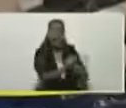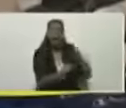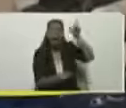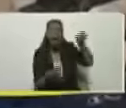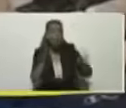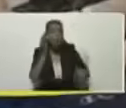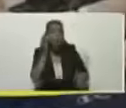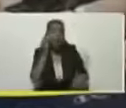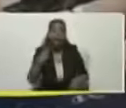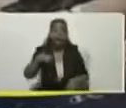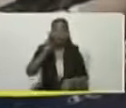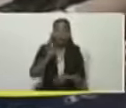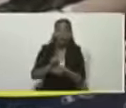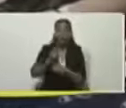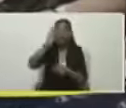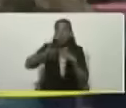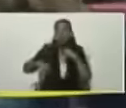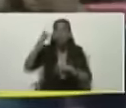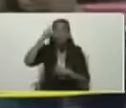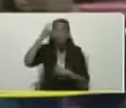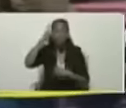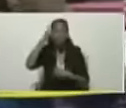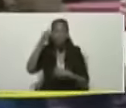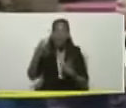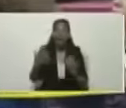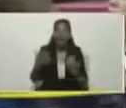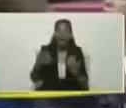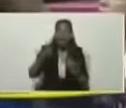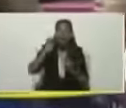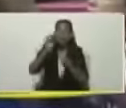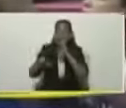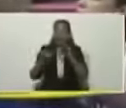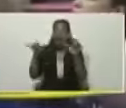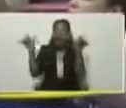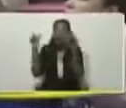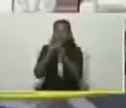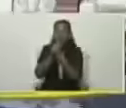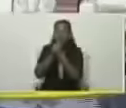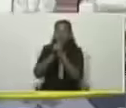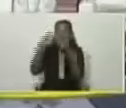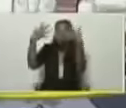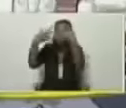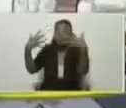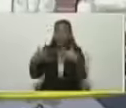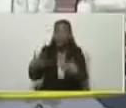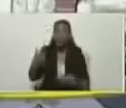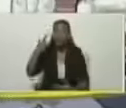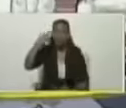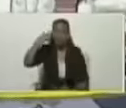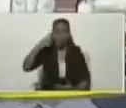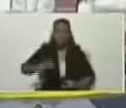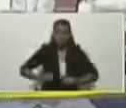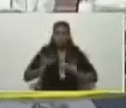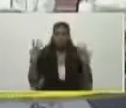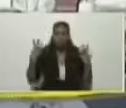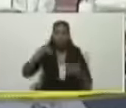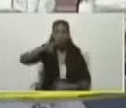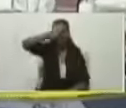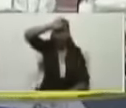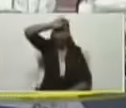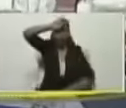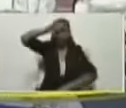Y sobre todo los últimos días se han desatado los demonios y